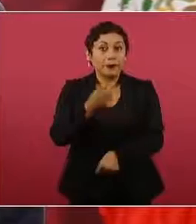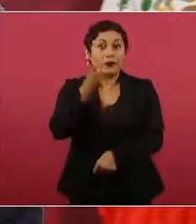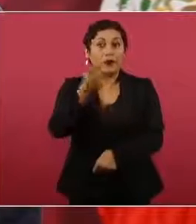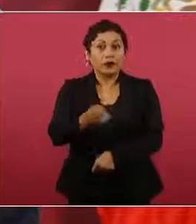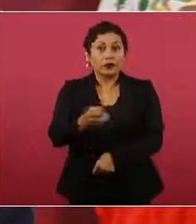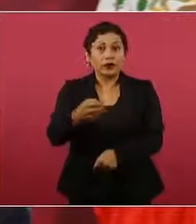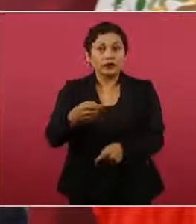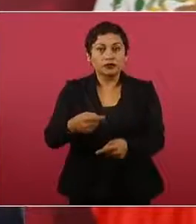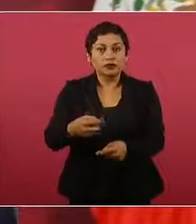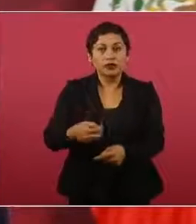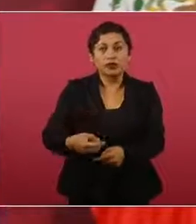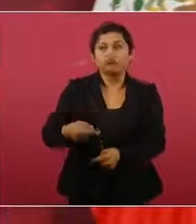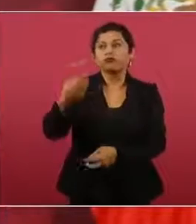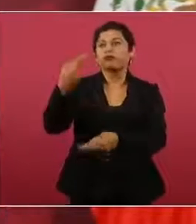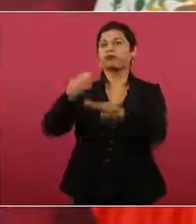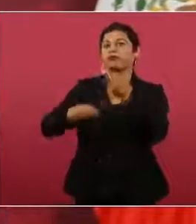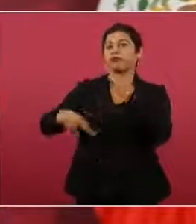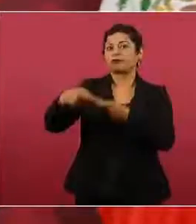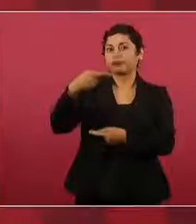Cuando Porfirio Díaz